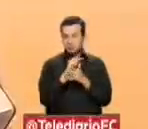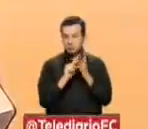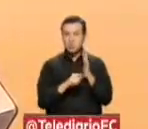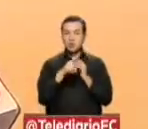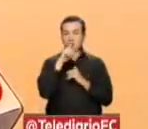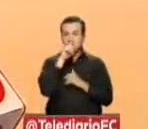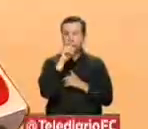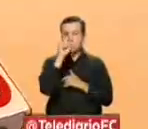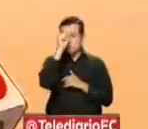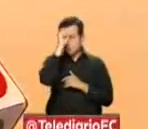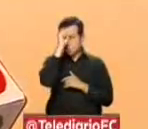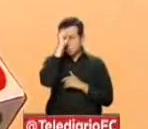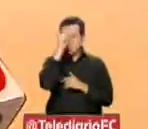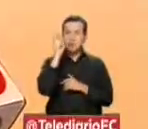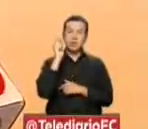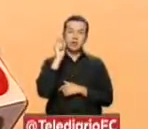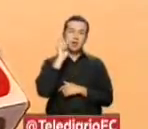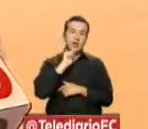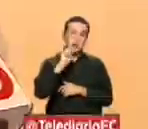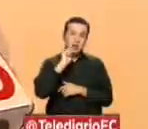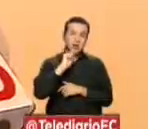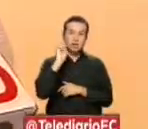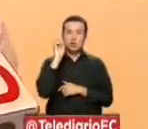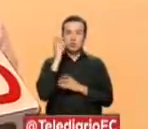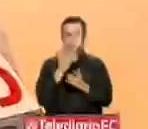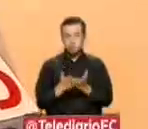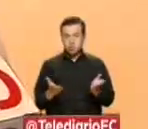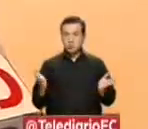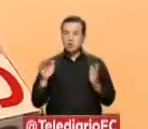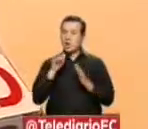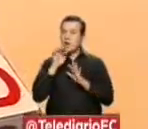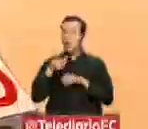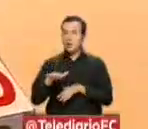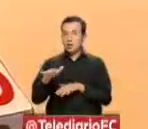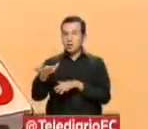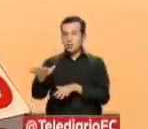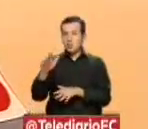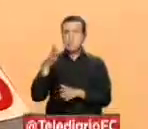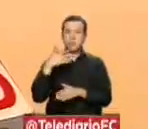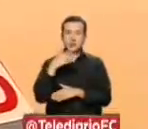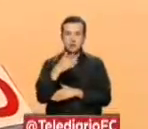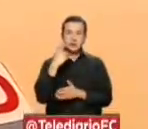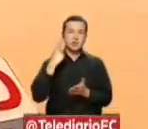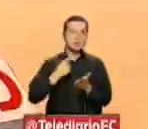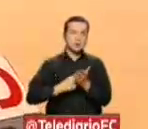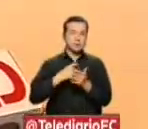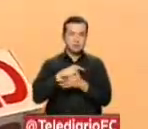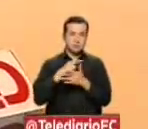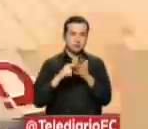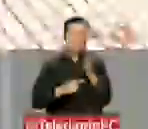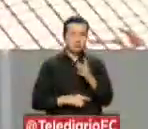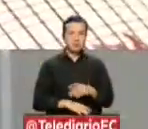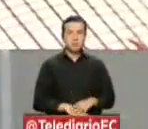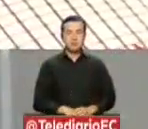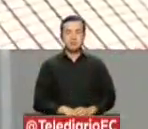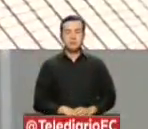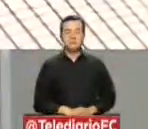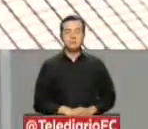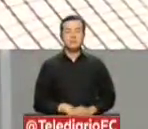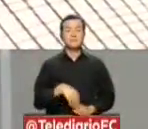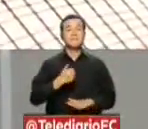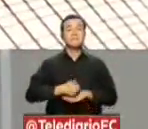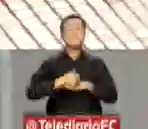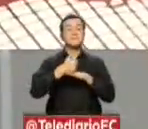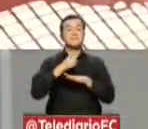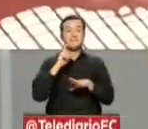pollo, cerdo, carne o productos del mar, o productos acuáticos, en este caso, pues pescado, camarón, etcétera. Y las